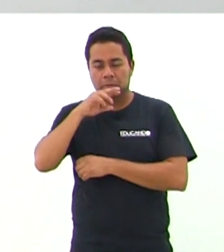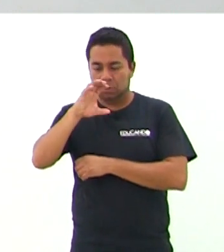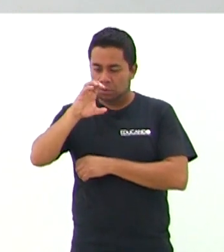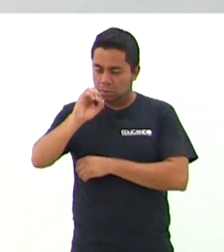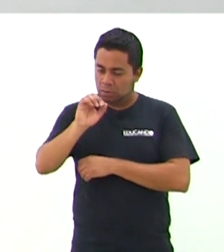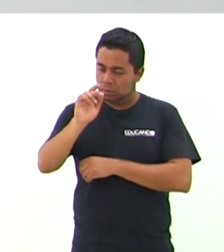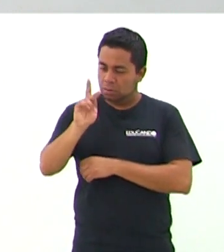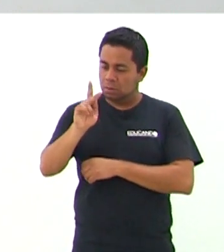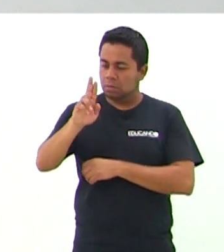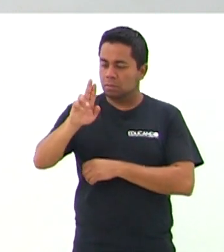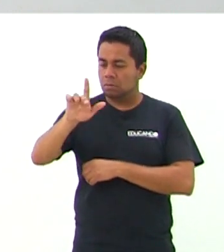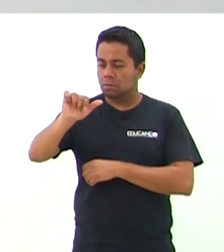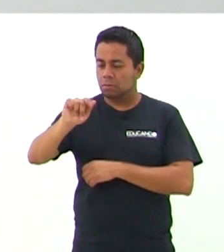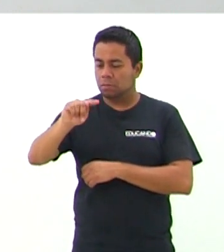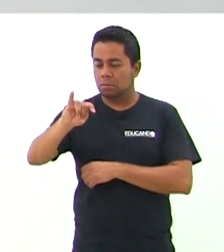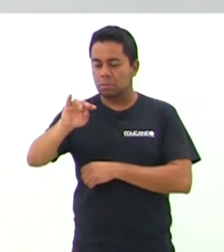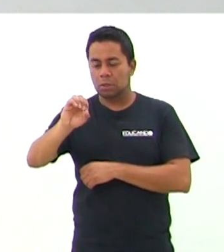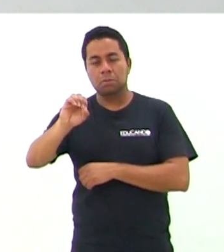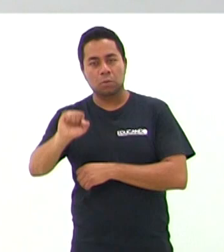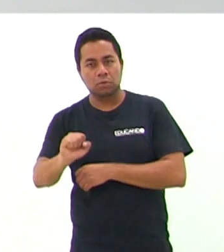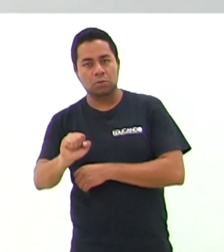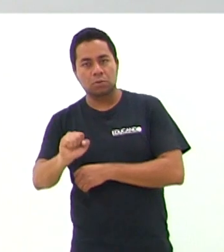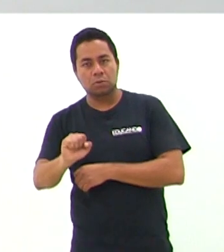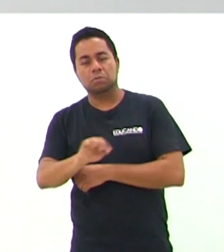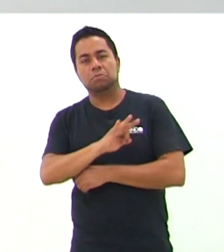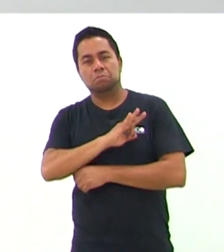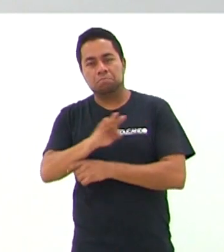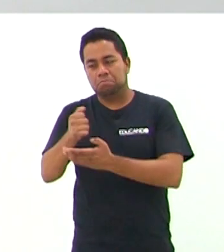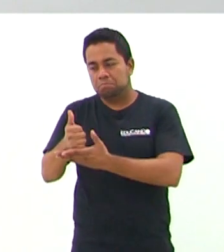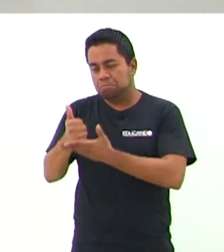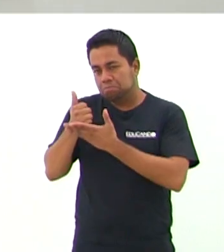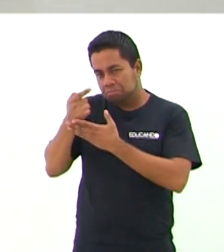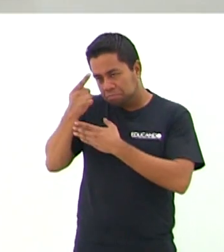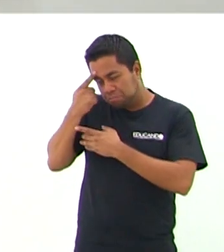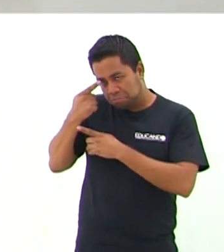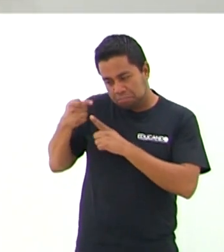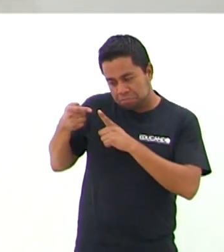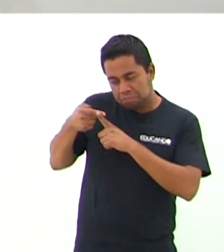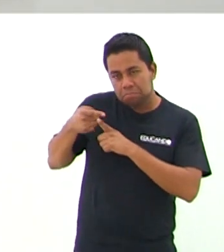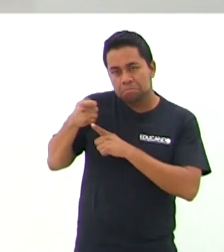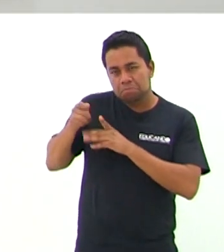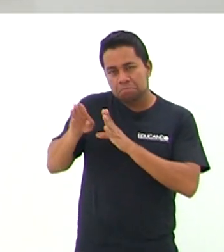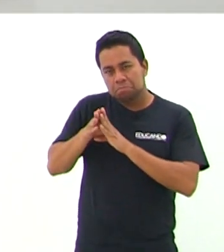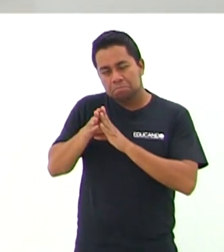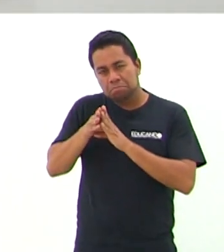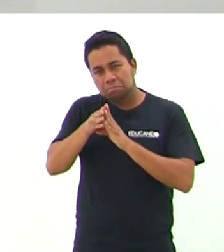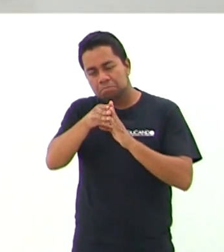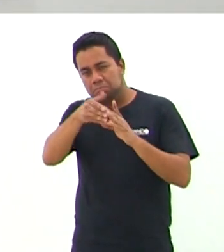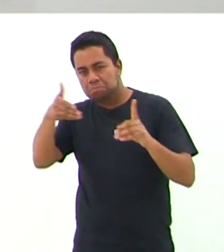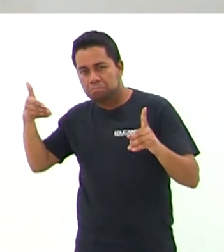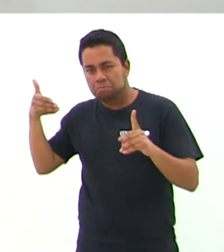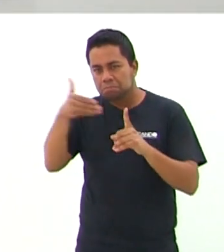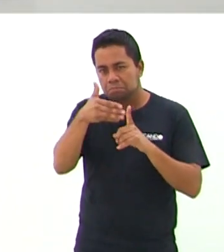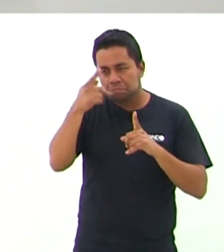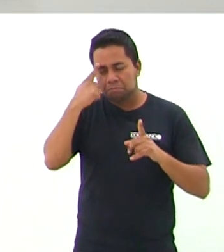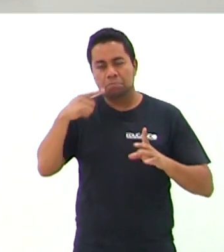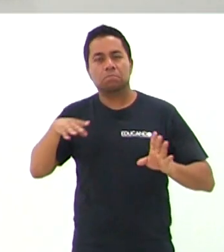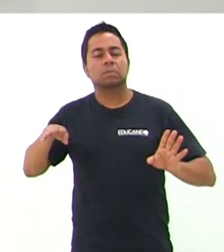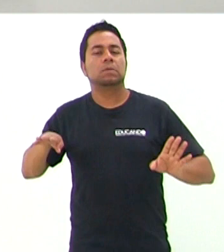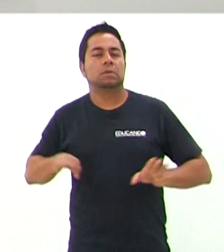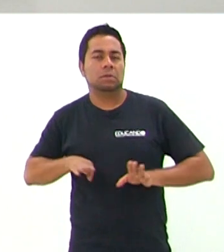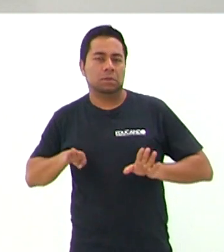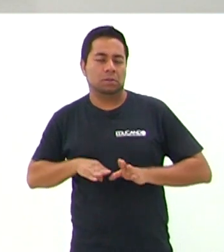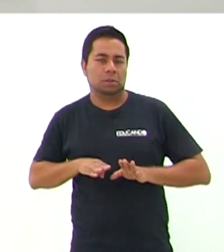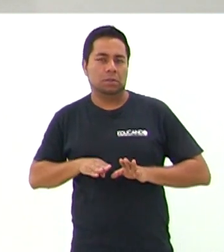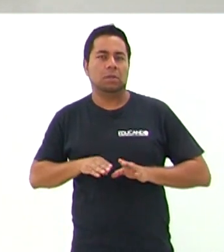nos permitirán hacer referencia a lo que es más específica la característica